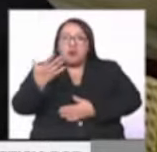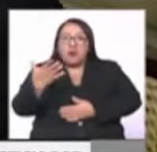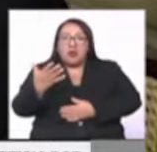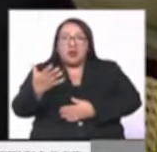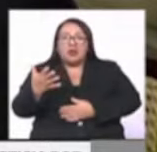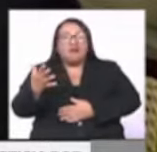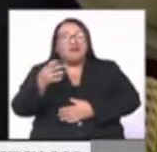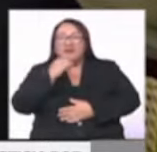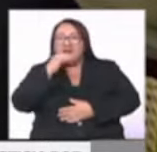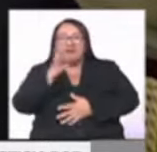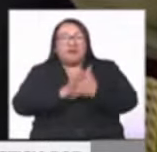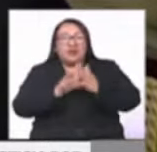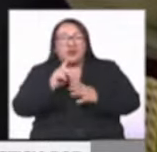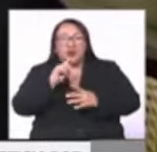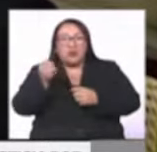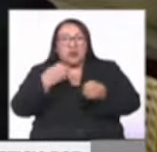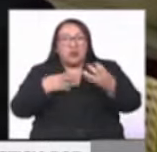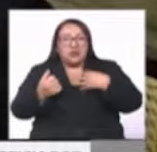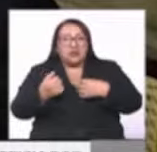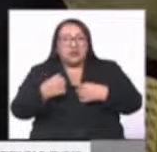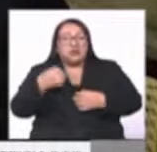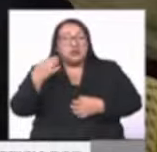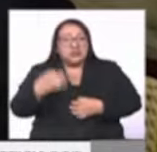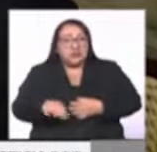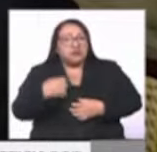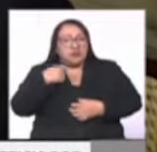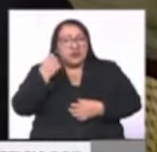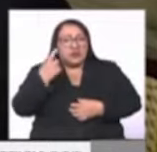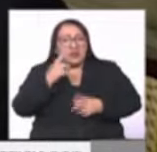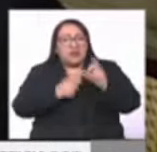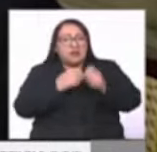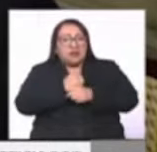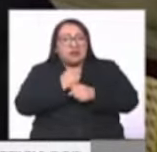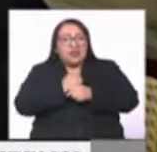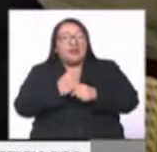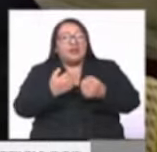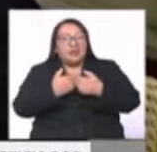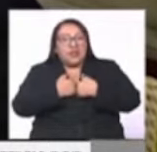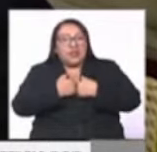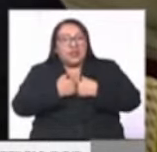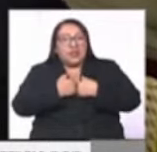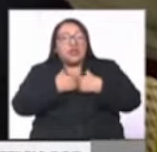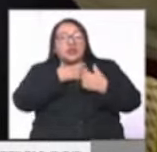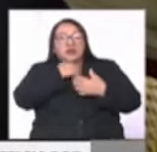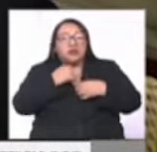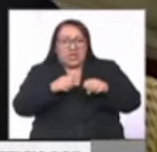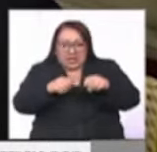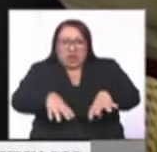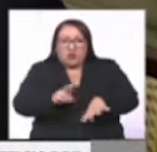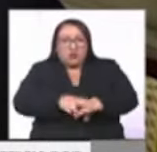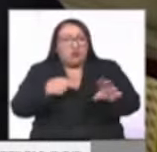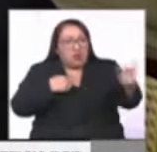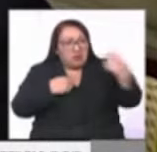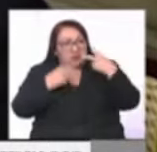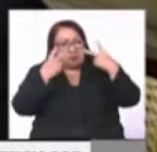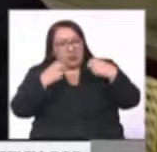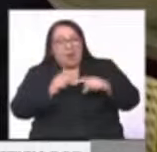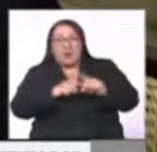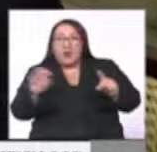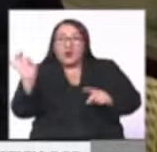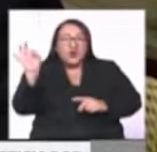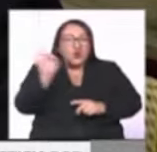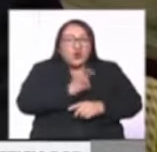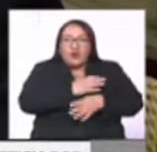faltas imputaciones siempre entendí que los funcionarios deben tener vocación de renuncia pero de ninguna